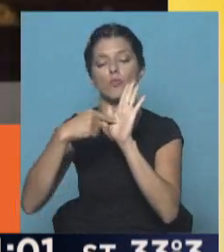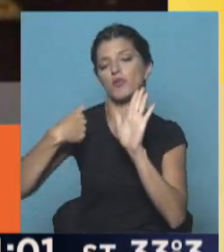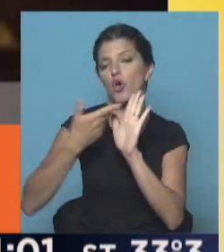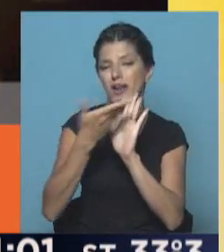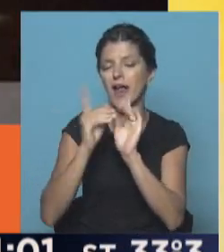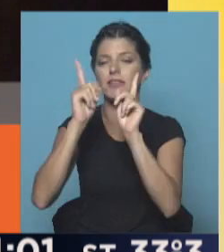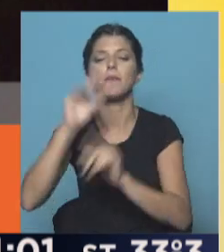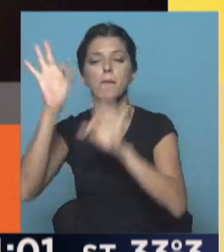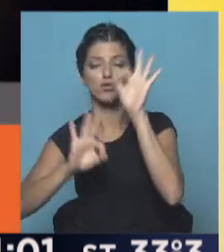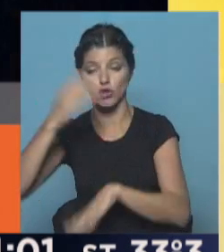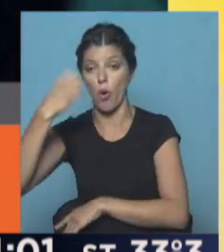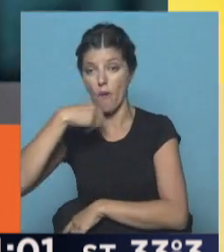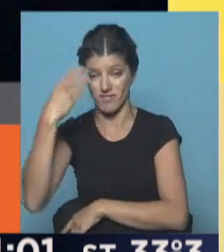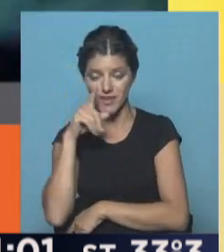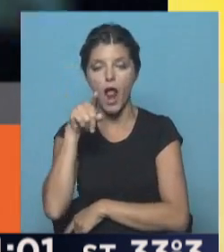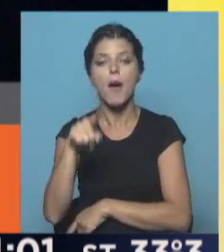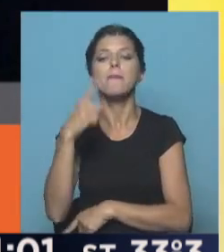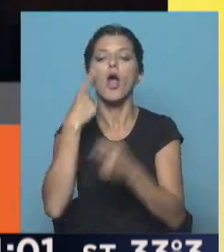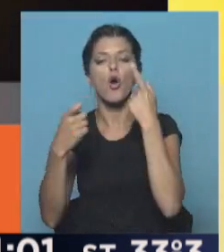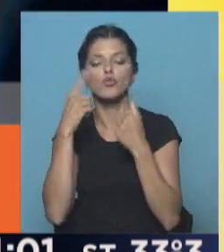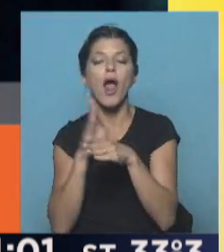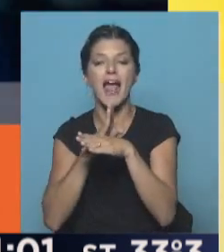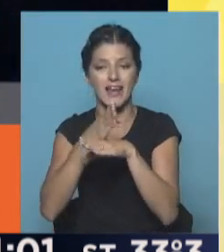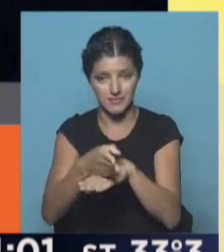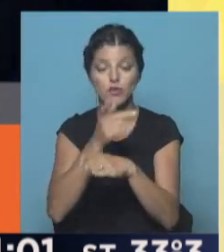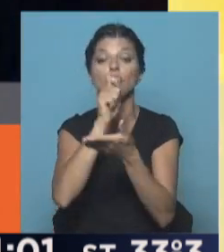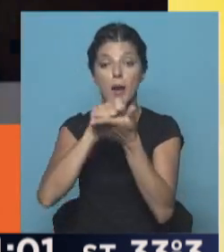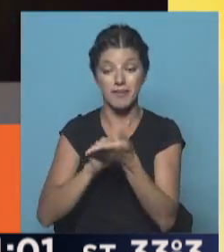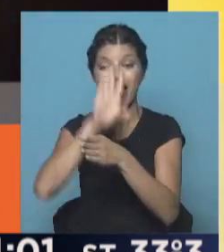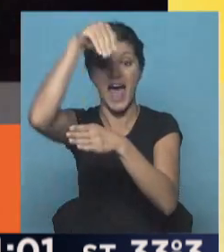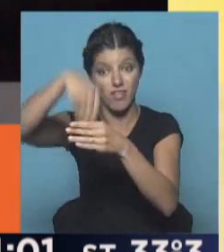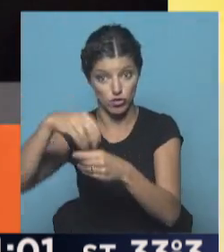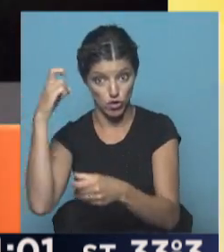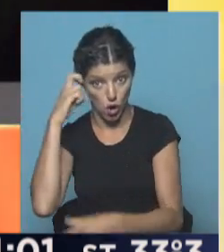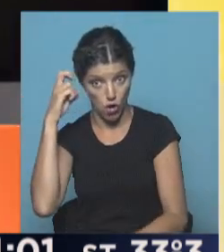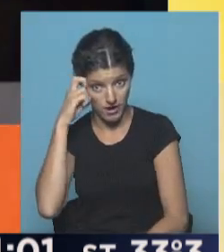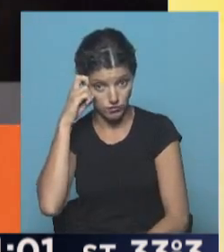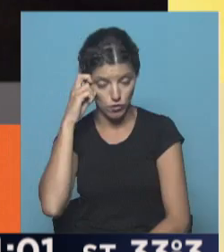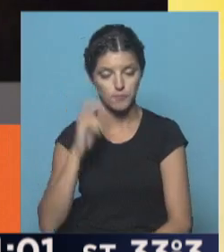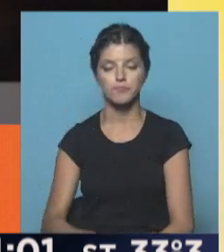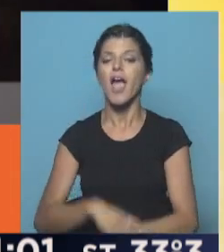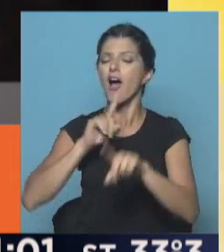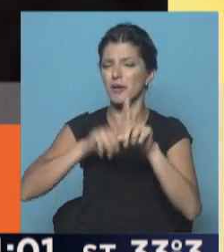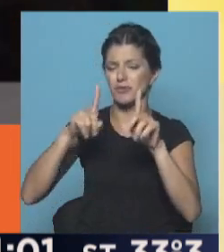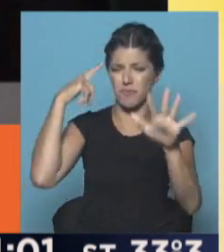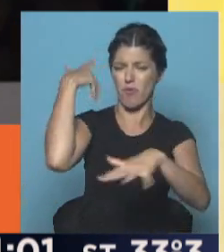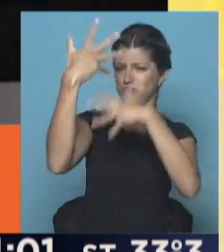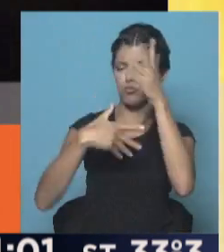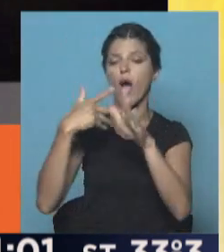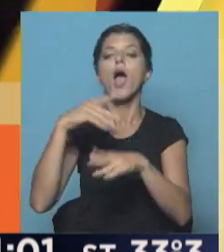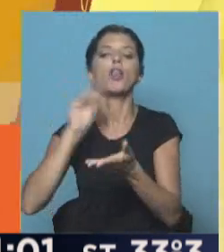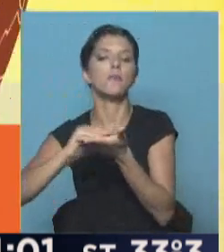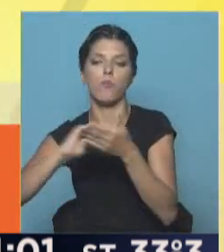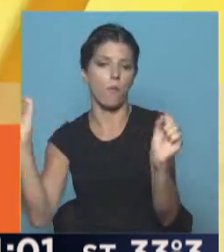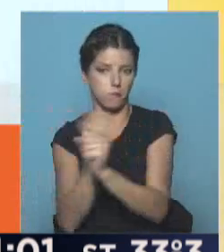un proyecto oficial para regular el acceso de la prensa al Congreso. A pesar de los disturbios, los legisladores aprobaron las